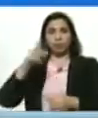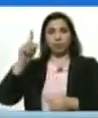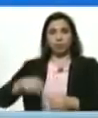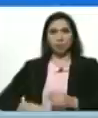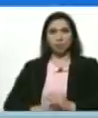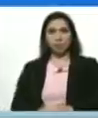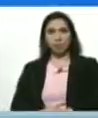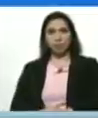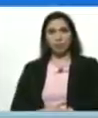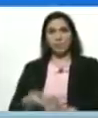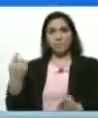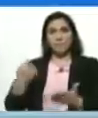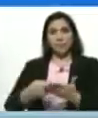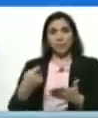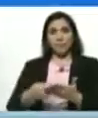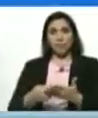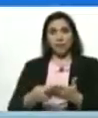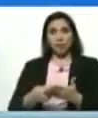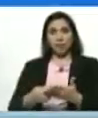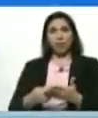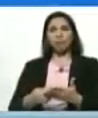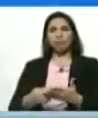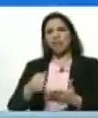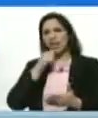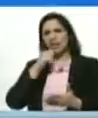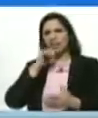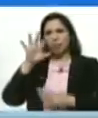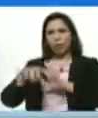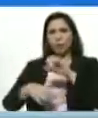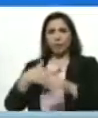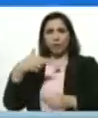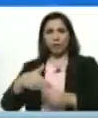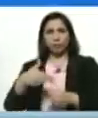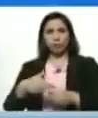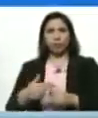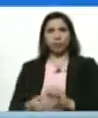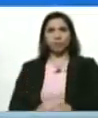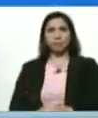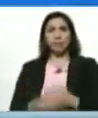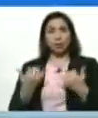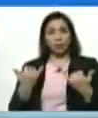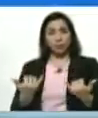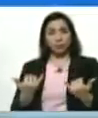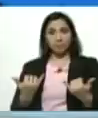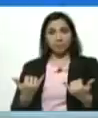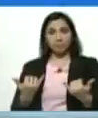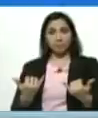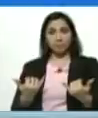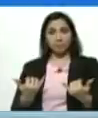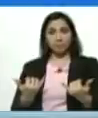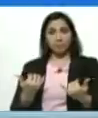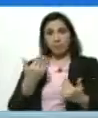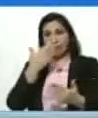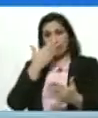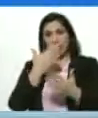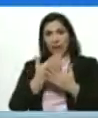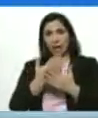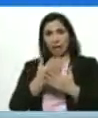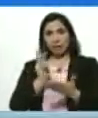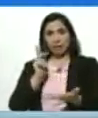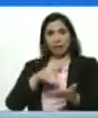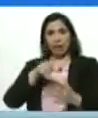subsidio directo al consumidor ahora antes de llegar a ese objetivo